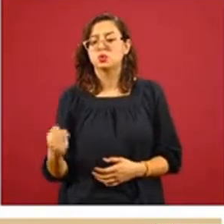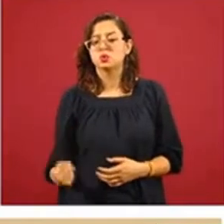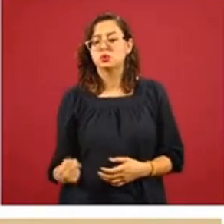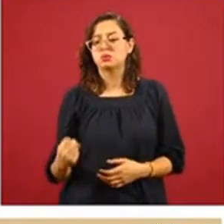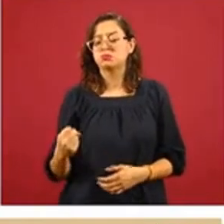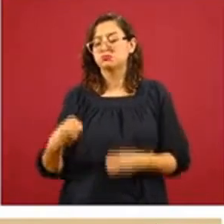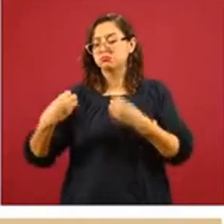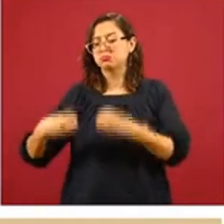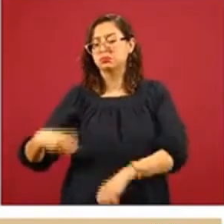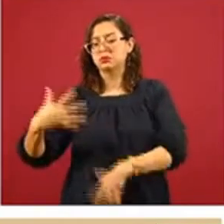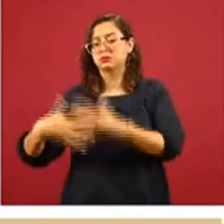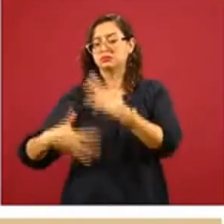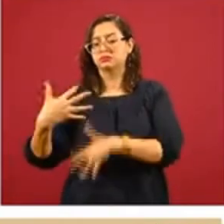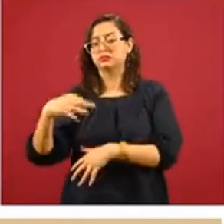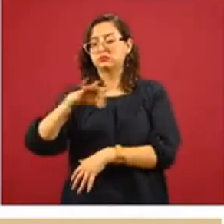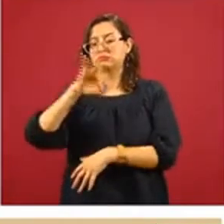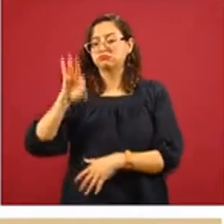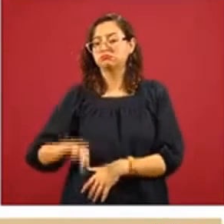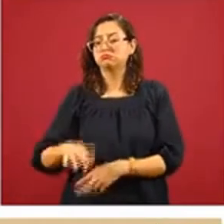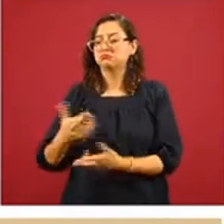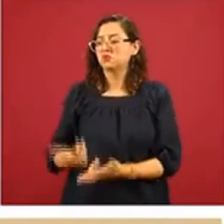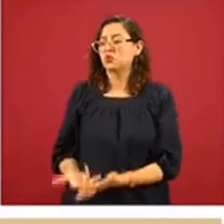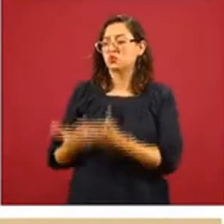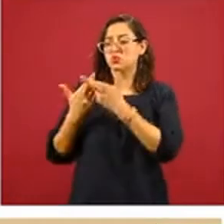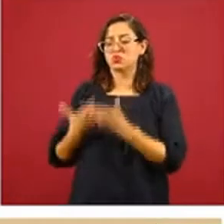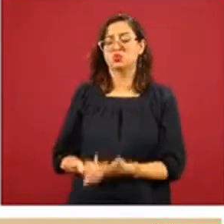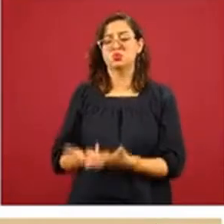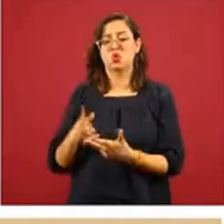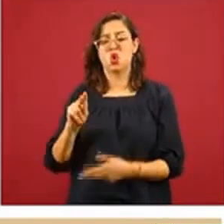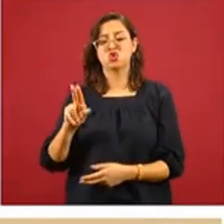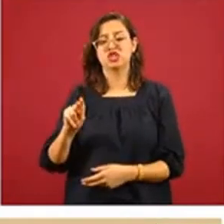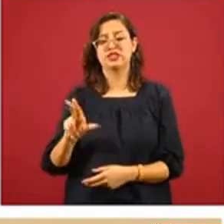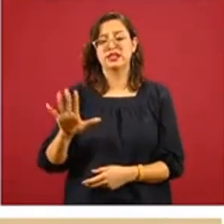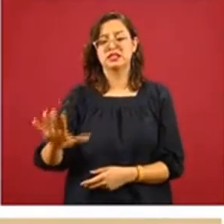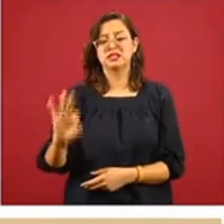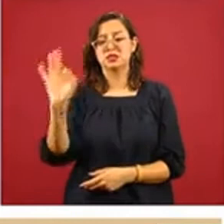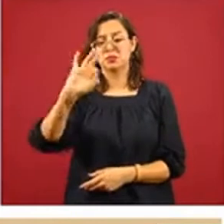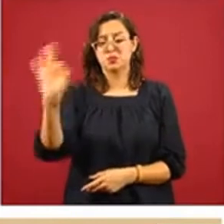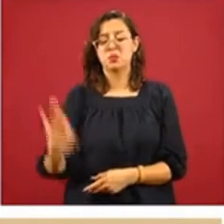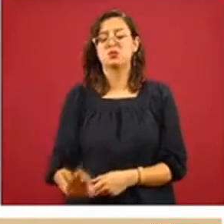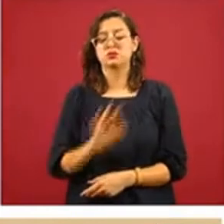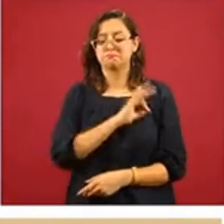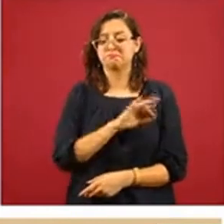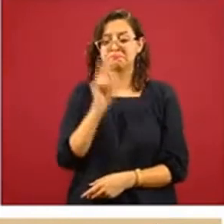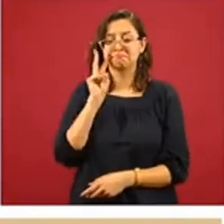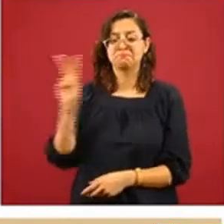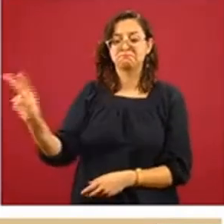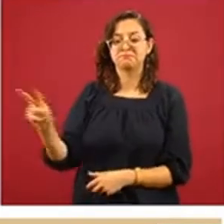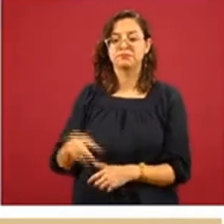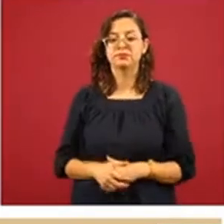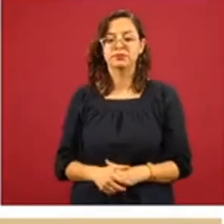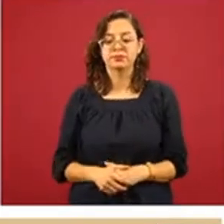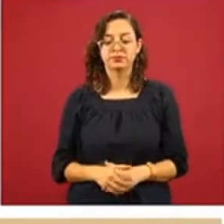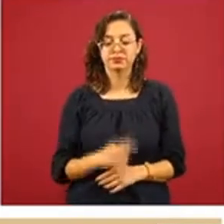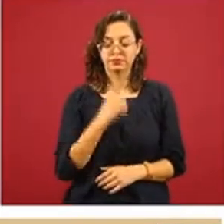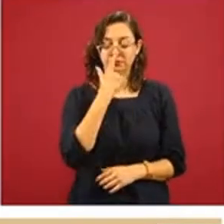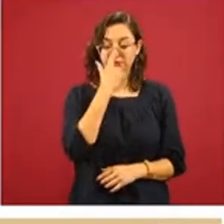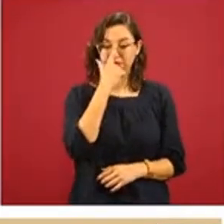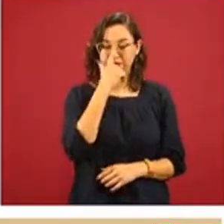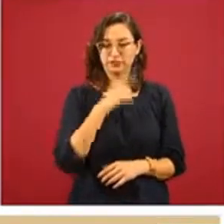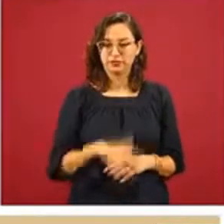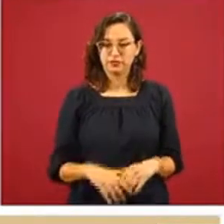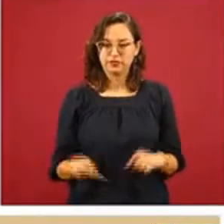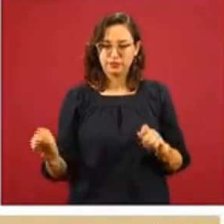de un 15% y una gran disponibilidad de un 85% para este tipo de pacientes. Si vemos